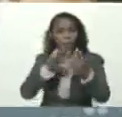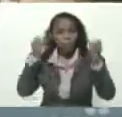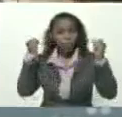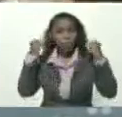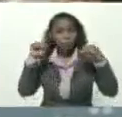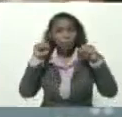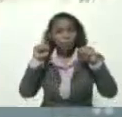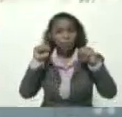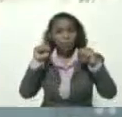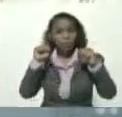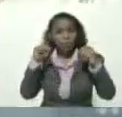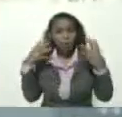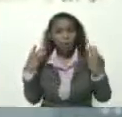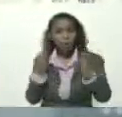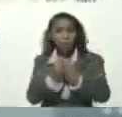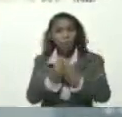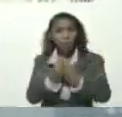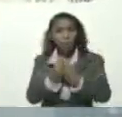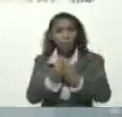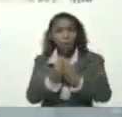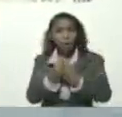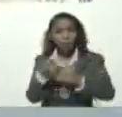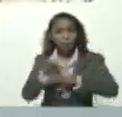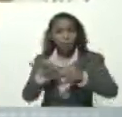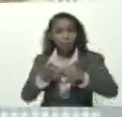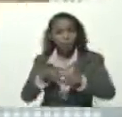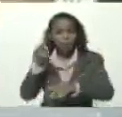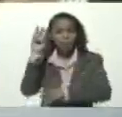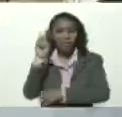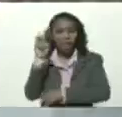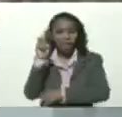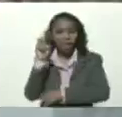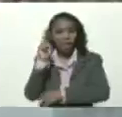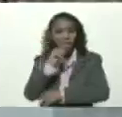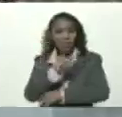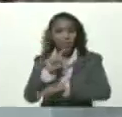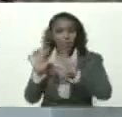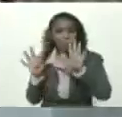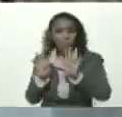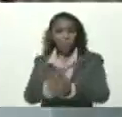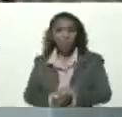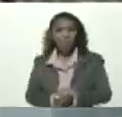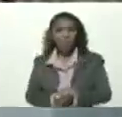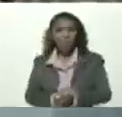y en las juntas municipales, el viernes 19.